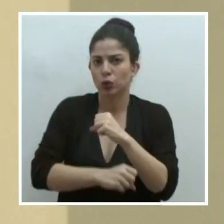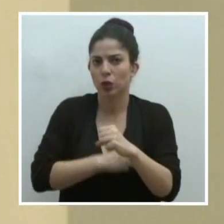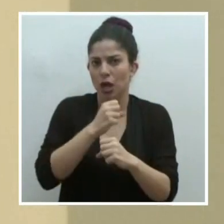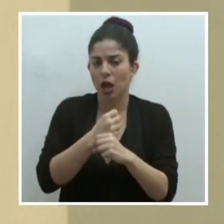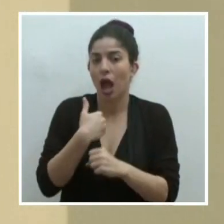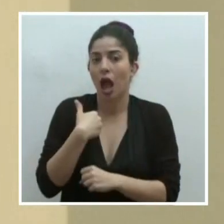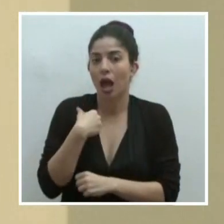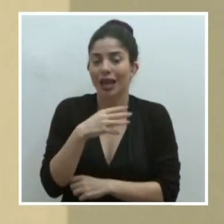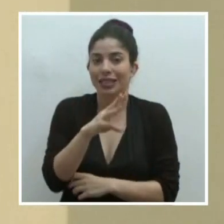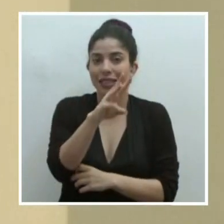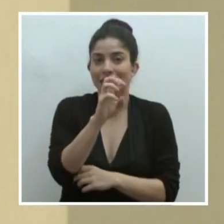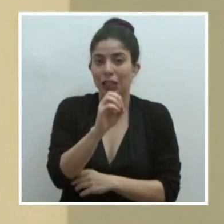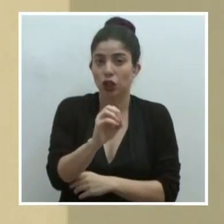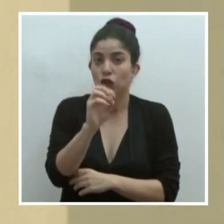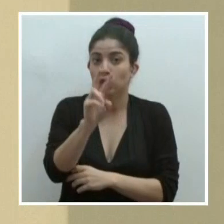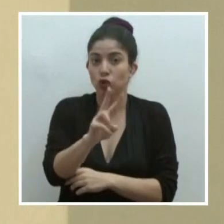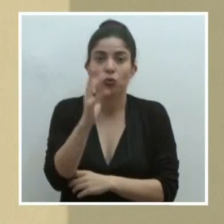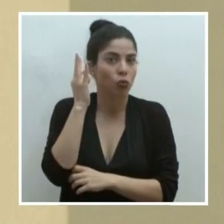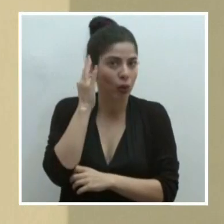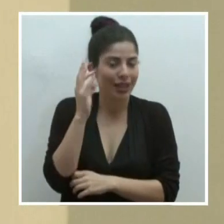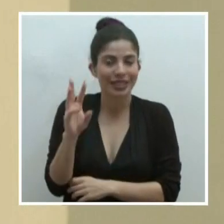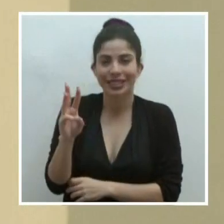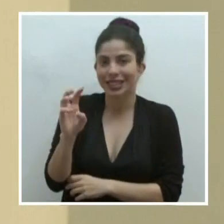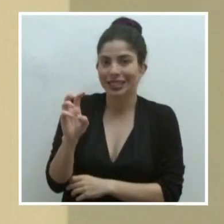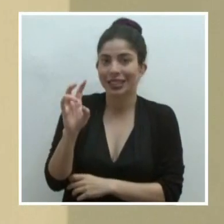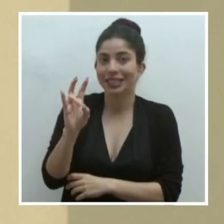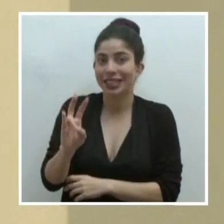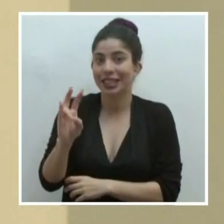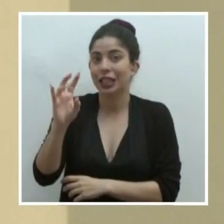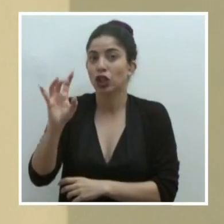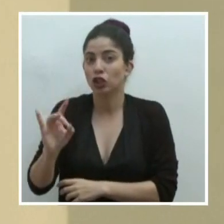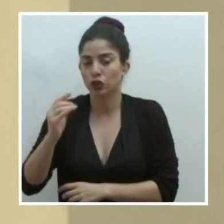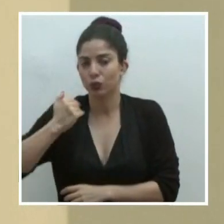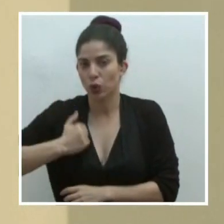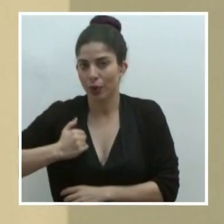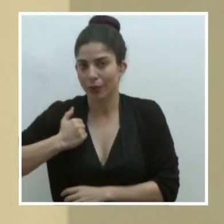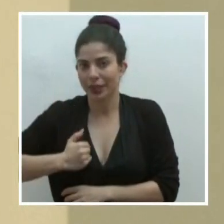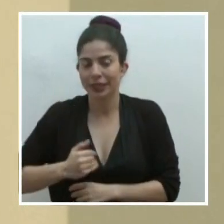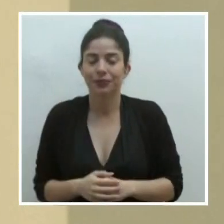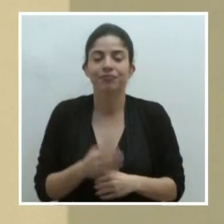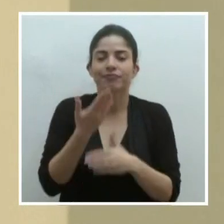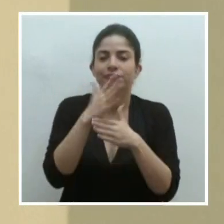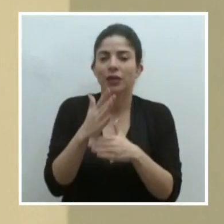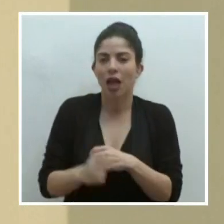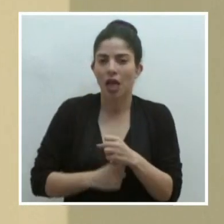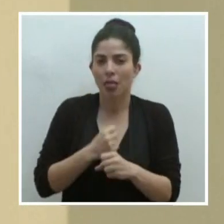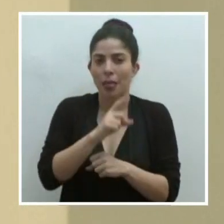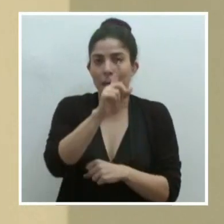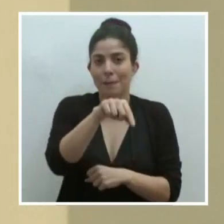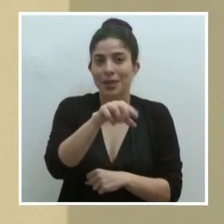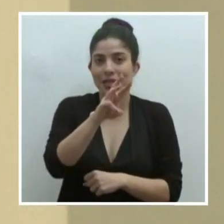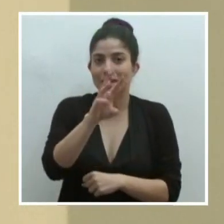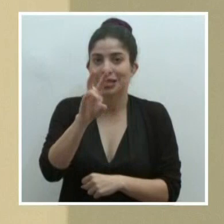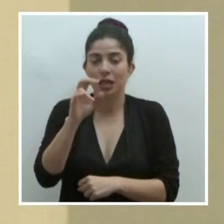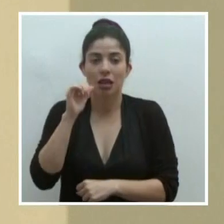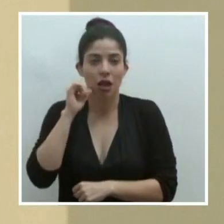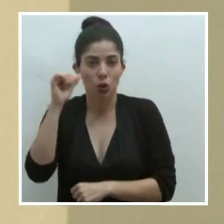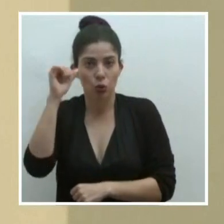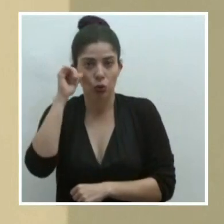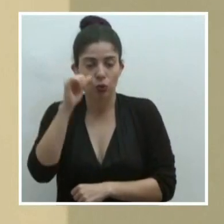Tenemos 602 mujeres y 678 hombres. Por edad son 1.067